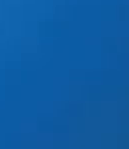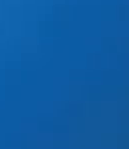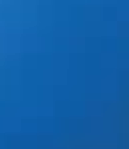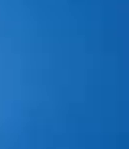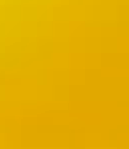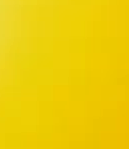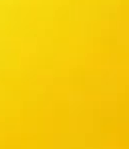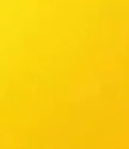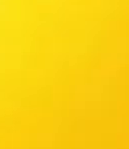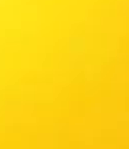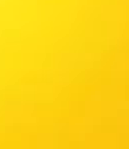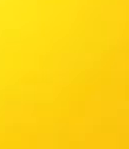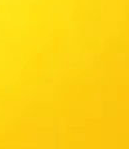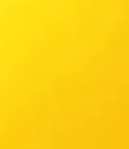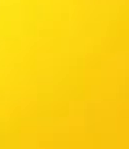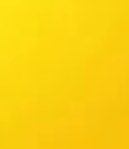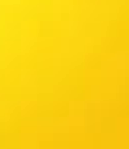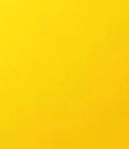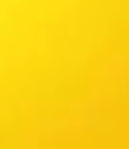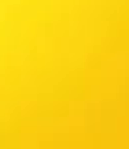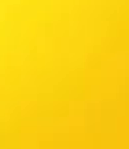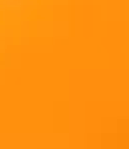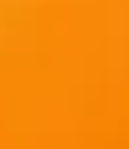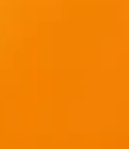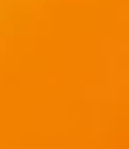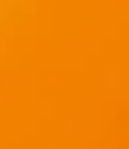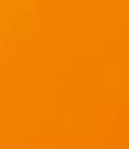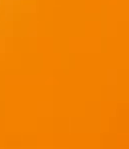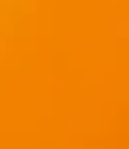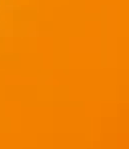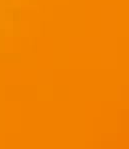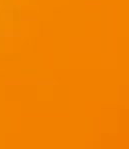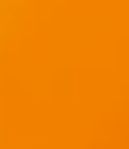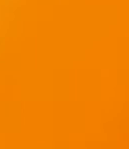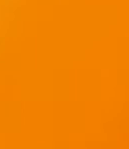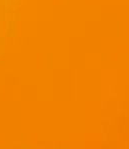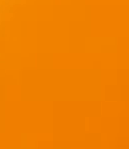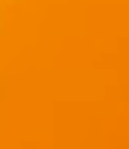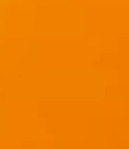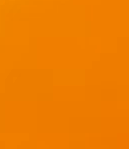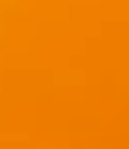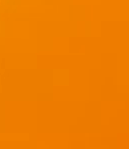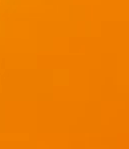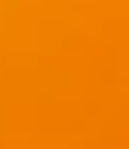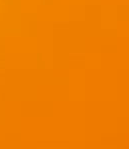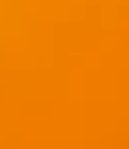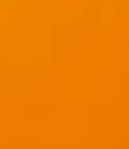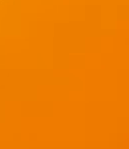debes saber. Te espero próximamente en El Mundo de Luca.